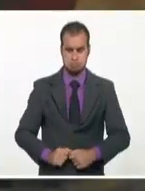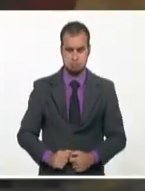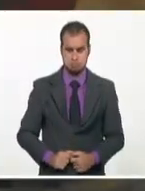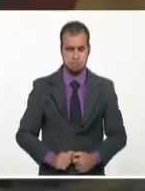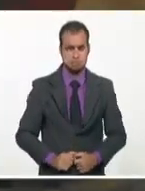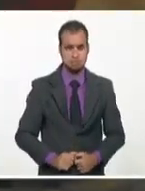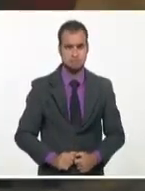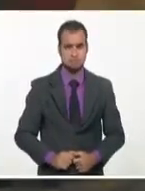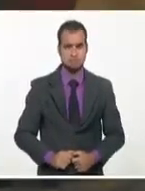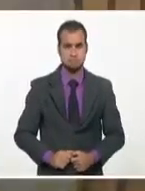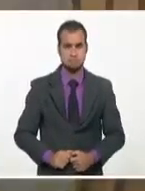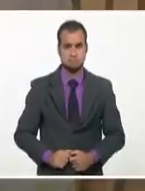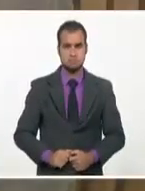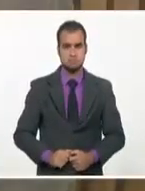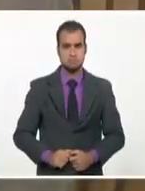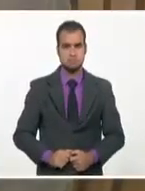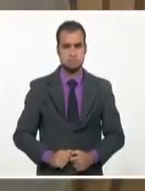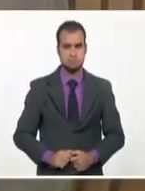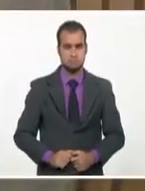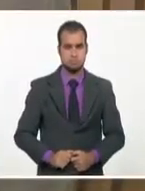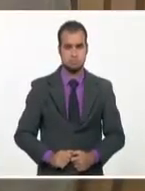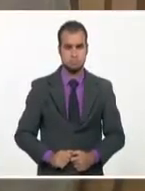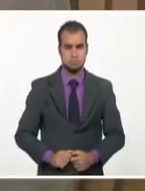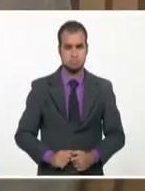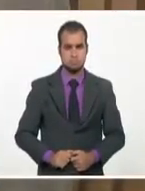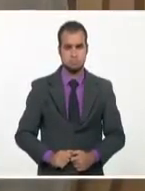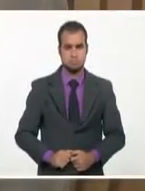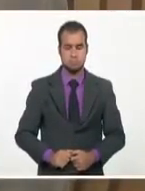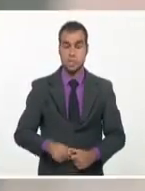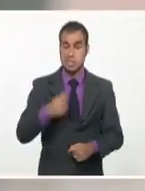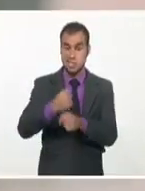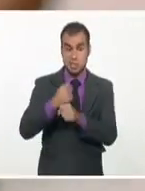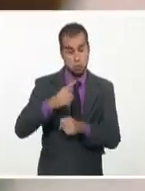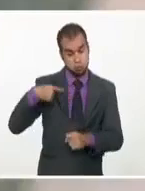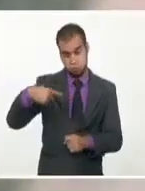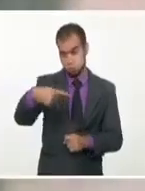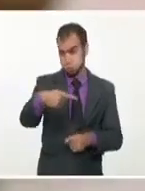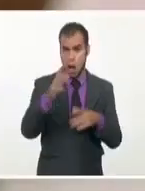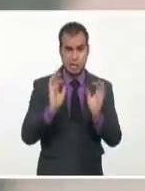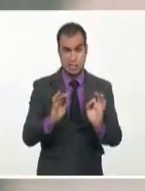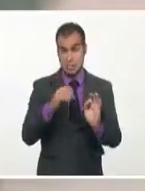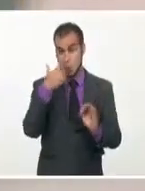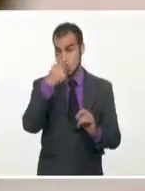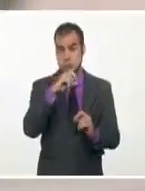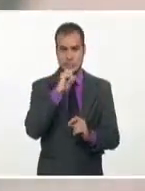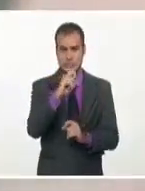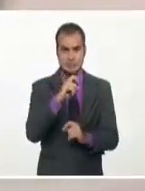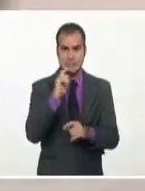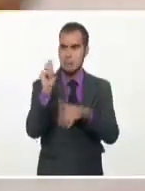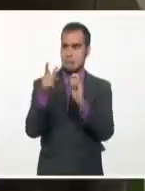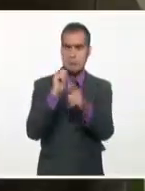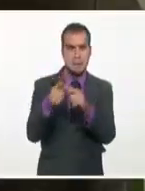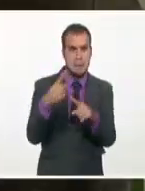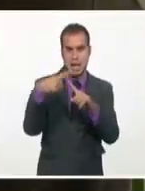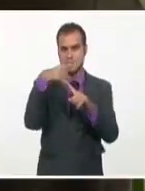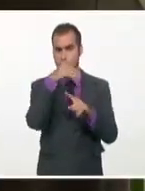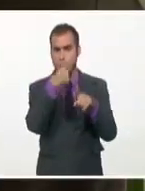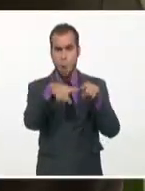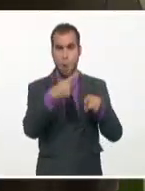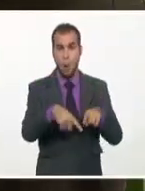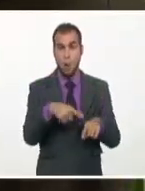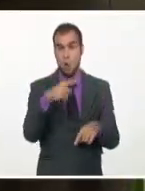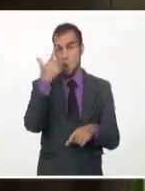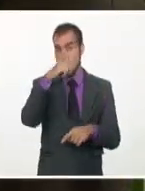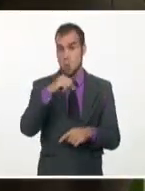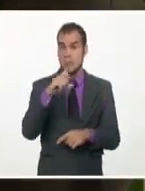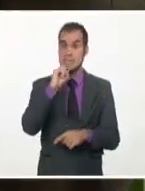Es el desafío de cada día, limitaciones de recursos a consecuencia de una guerra económica, financiera y comercial impuesta